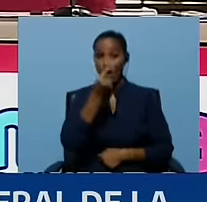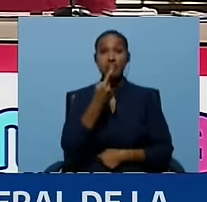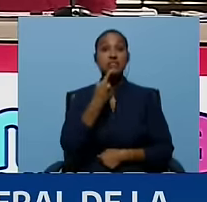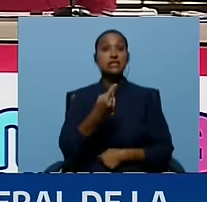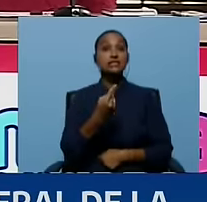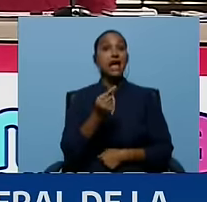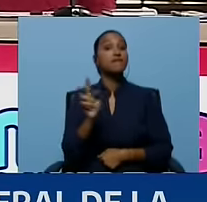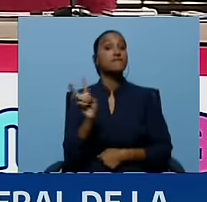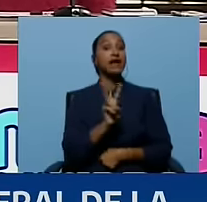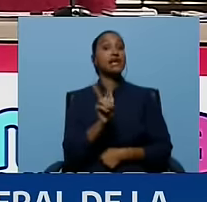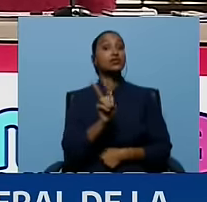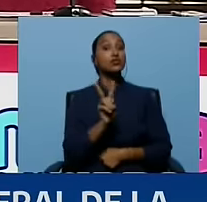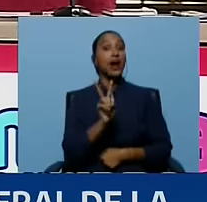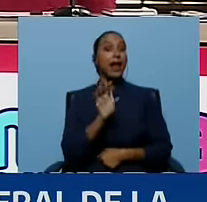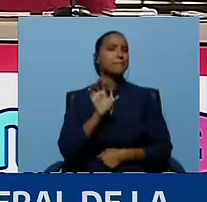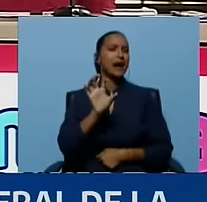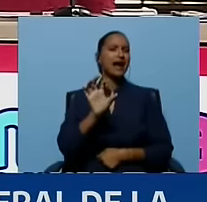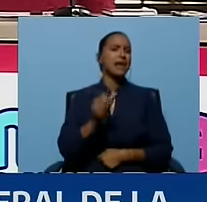más seguro del continente.